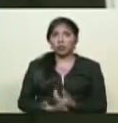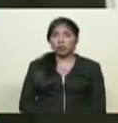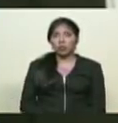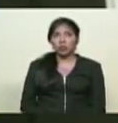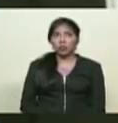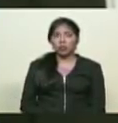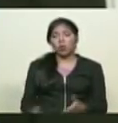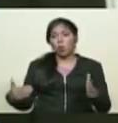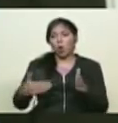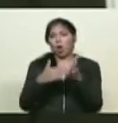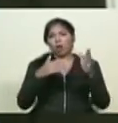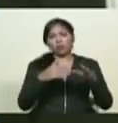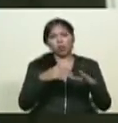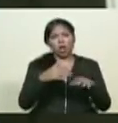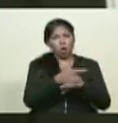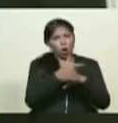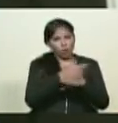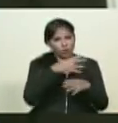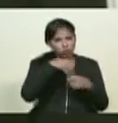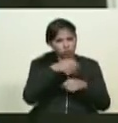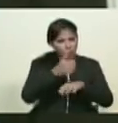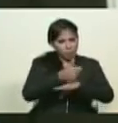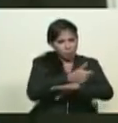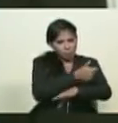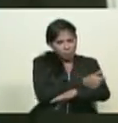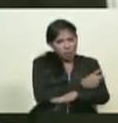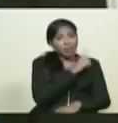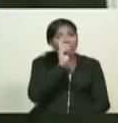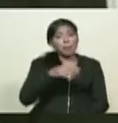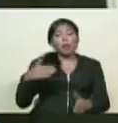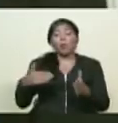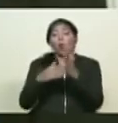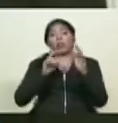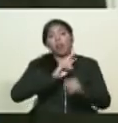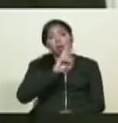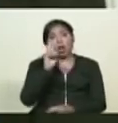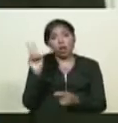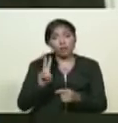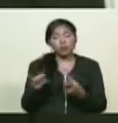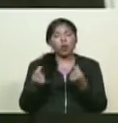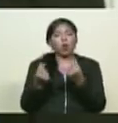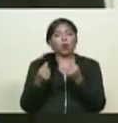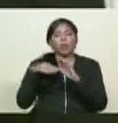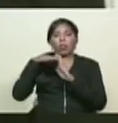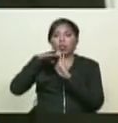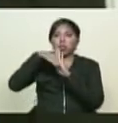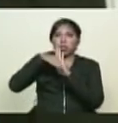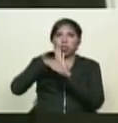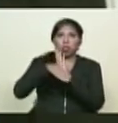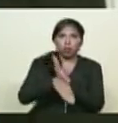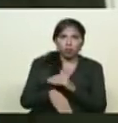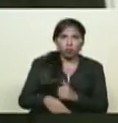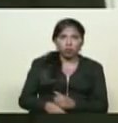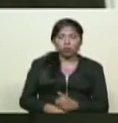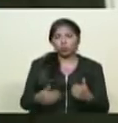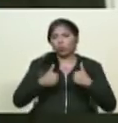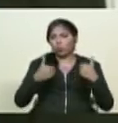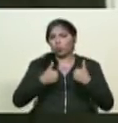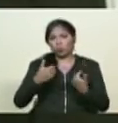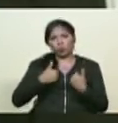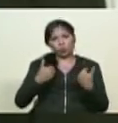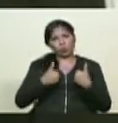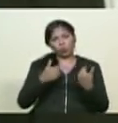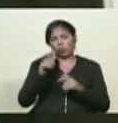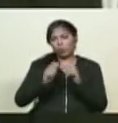funcionarios gubernamentales y contra nuestra economía nacional en detrimento de todo el pueblo venezolano la